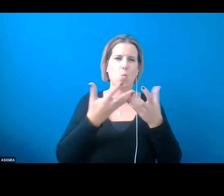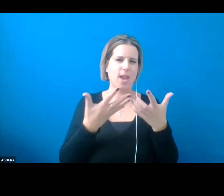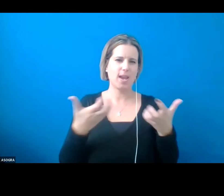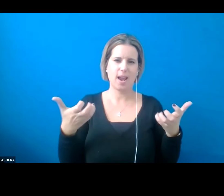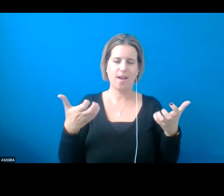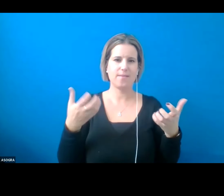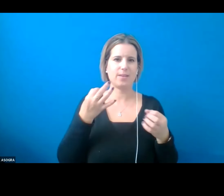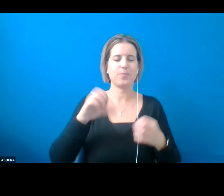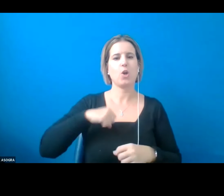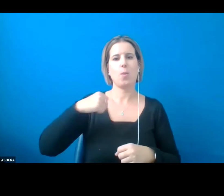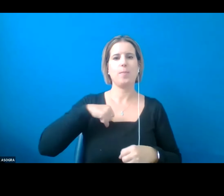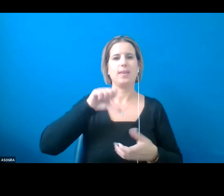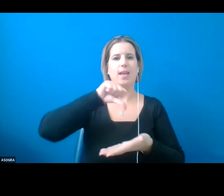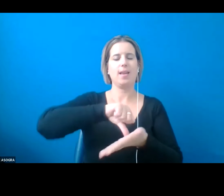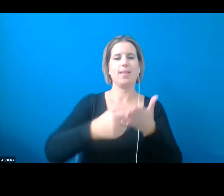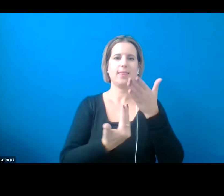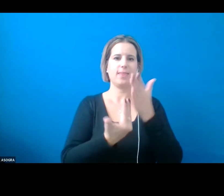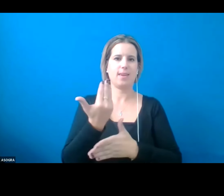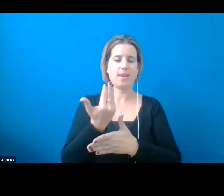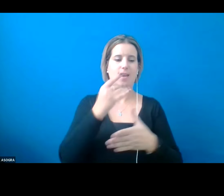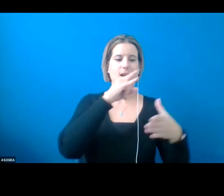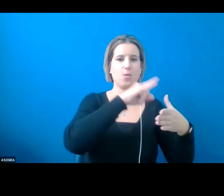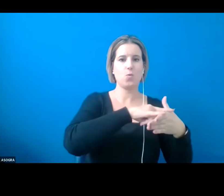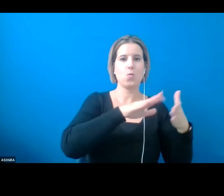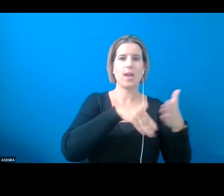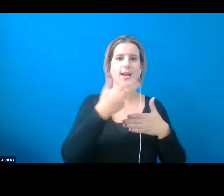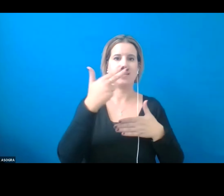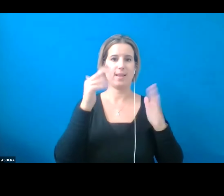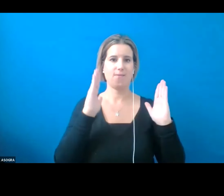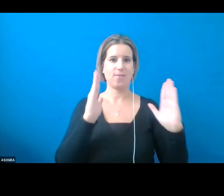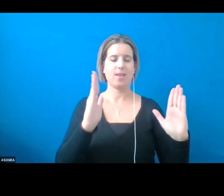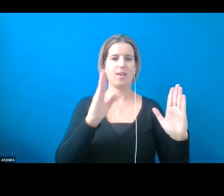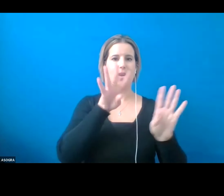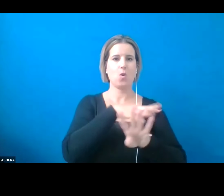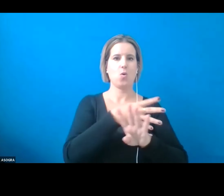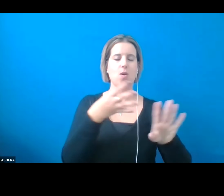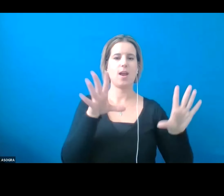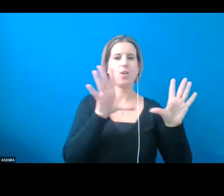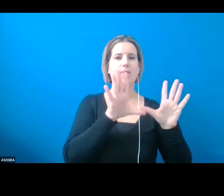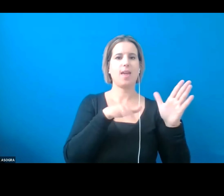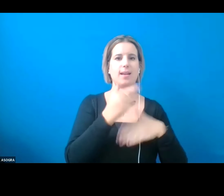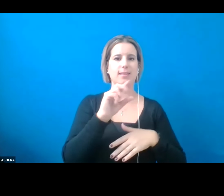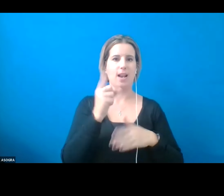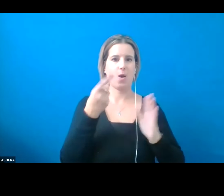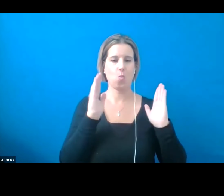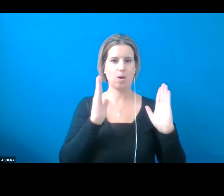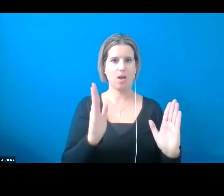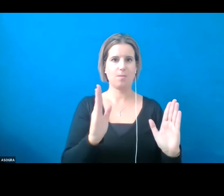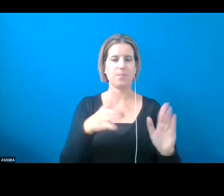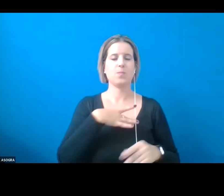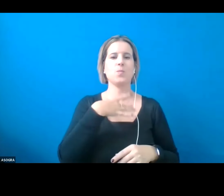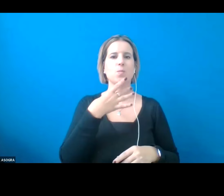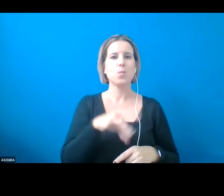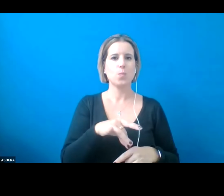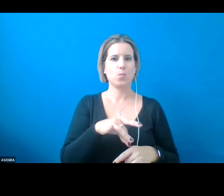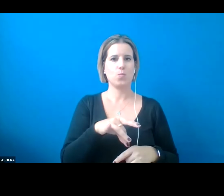hospital de día en el que de lunes a viernes en el horario desde las 10 hasta la 1 podrían estar